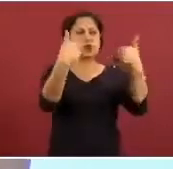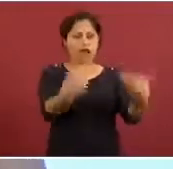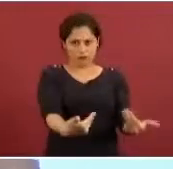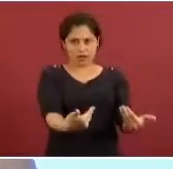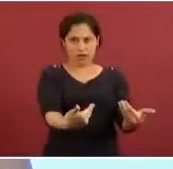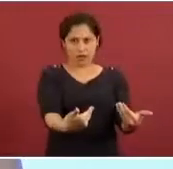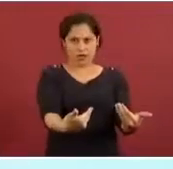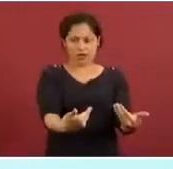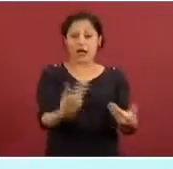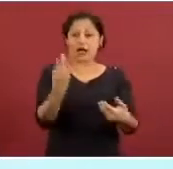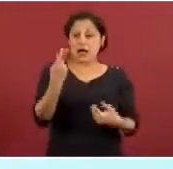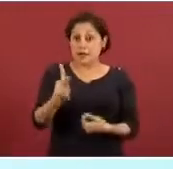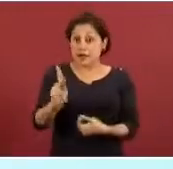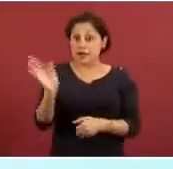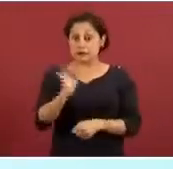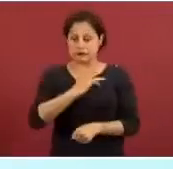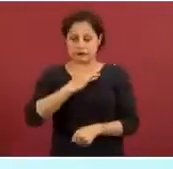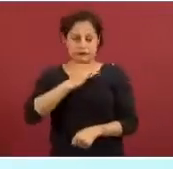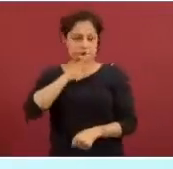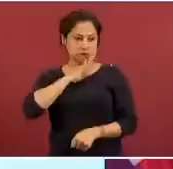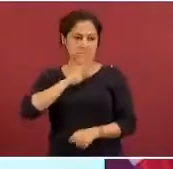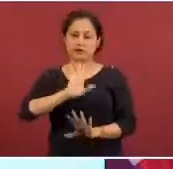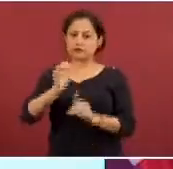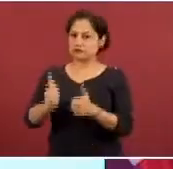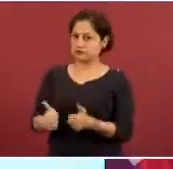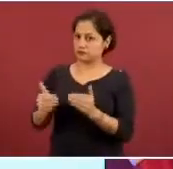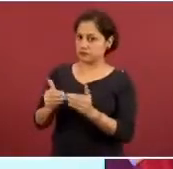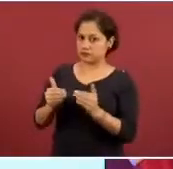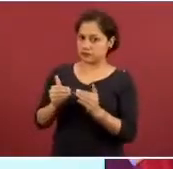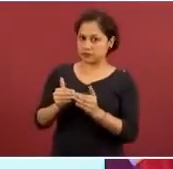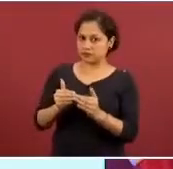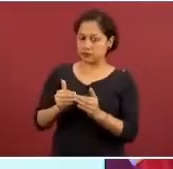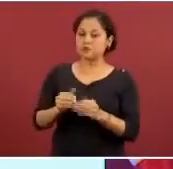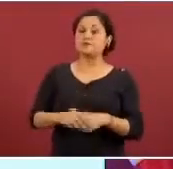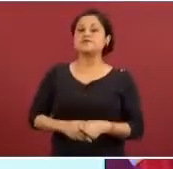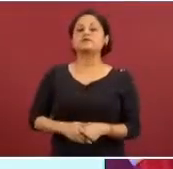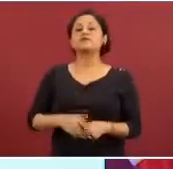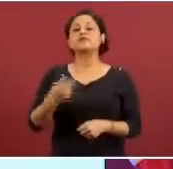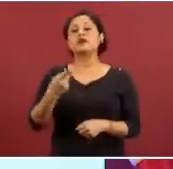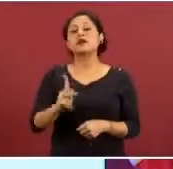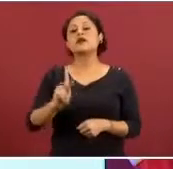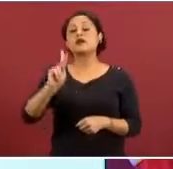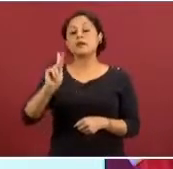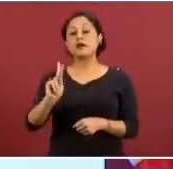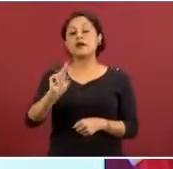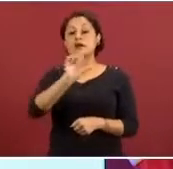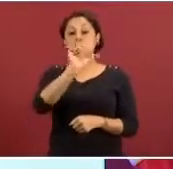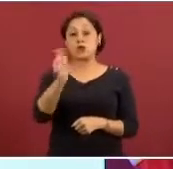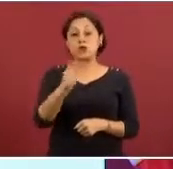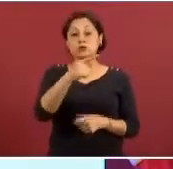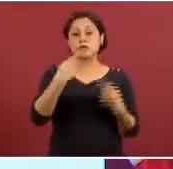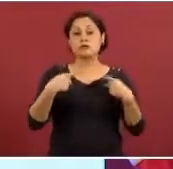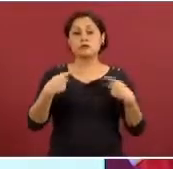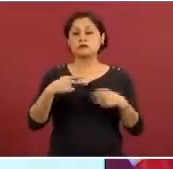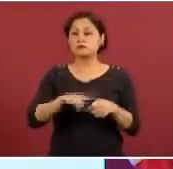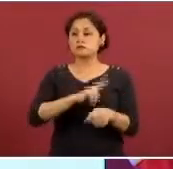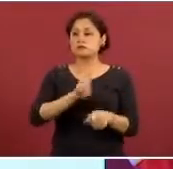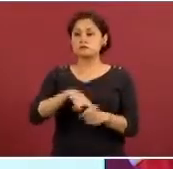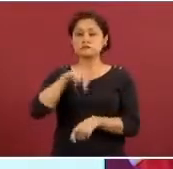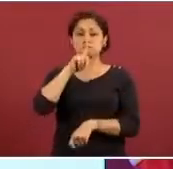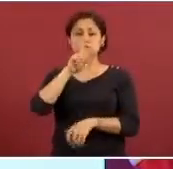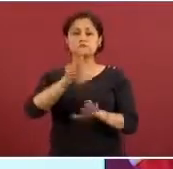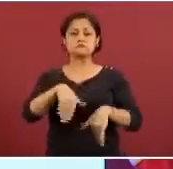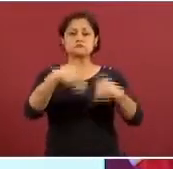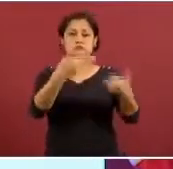el cubrebocas no debe usarlo nadie más que no tenga o síntomas para proteger a sus contactos más